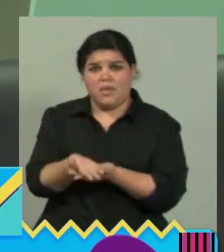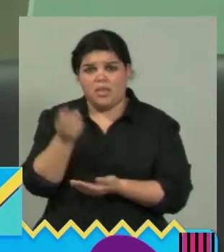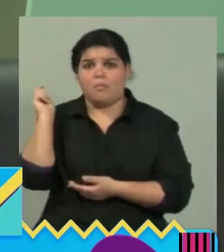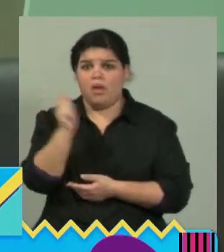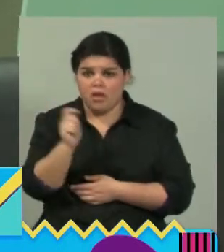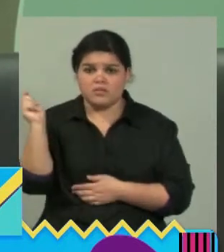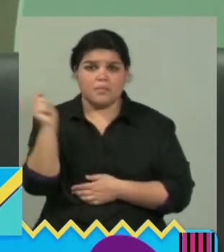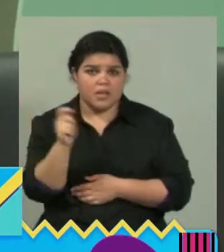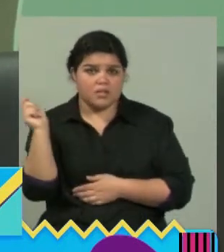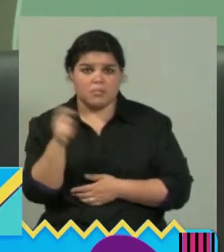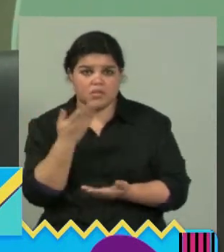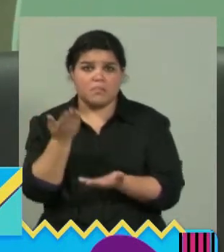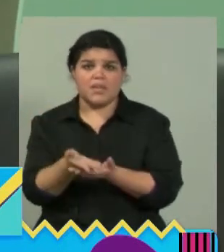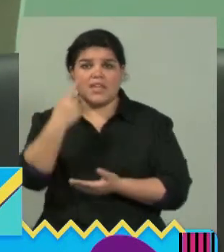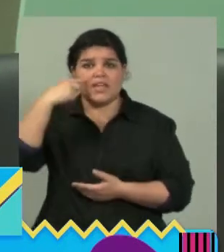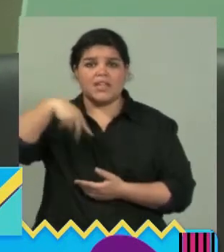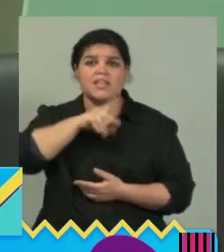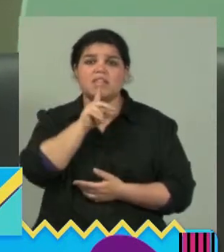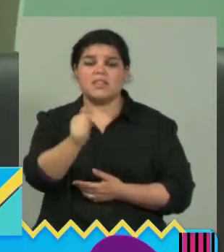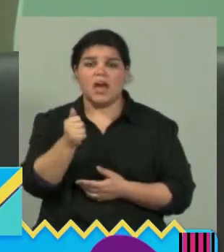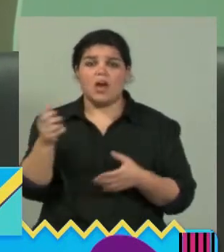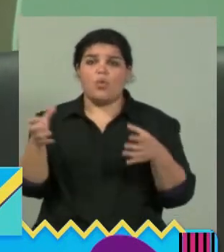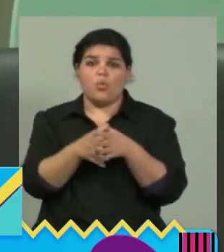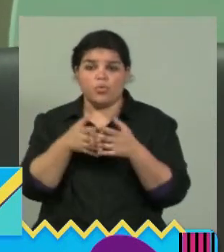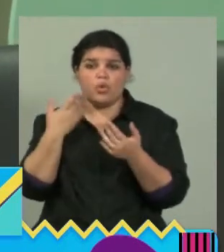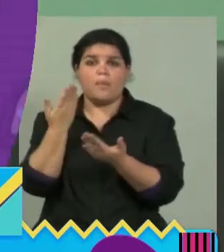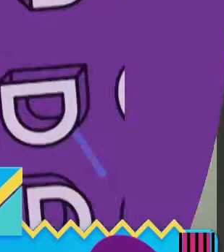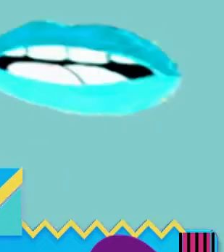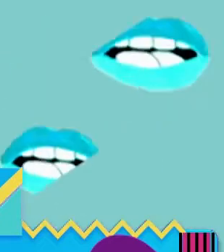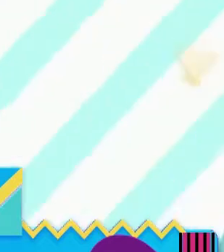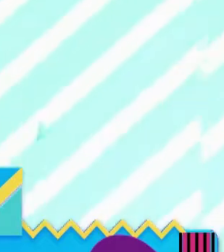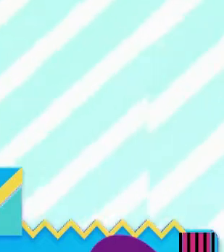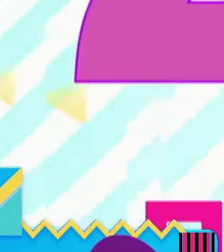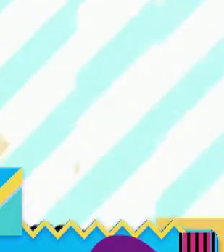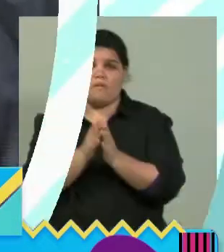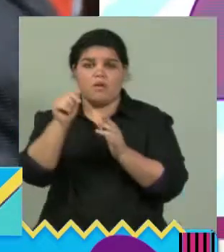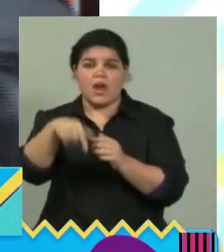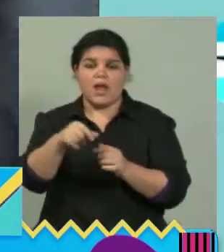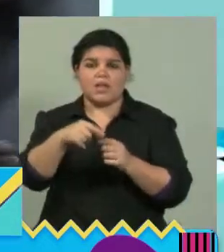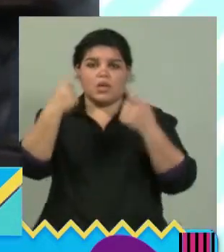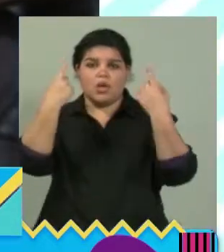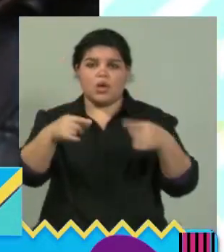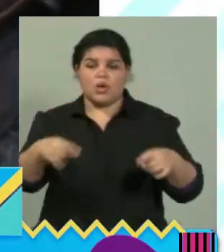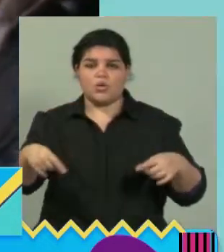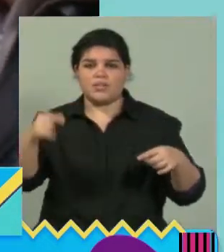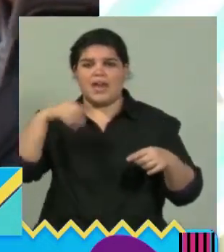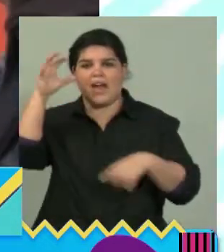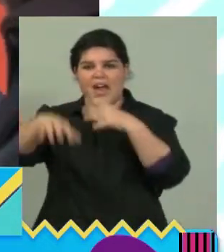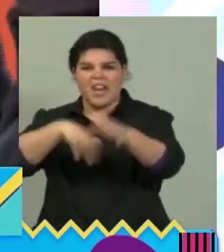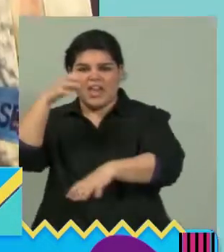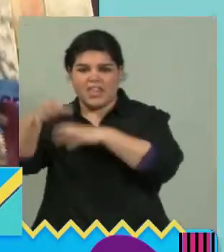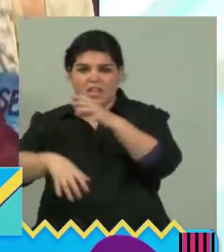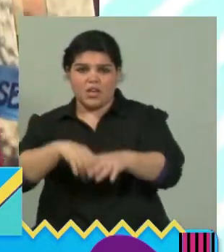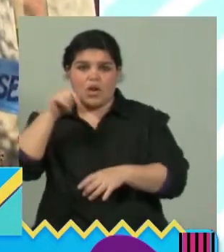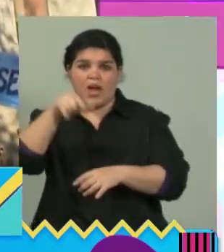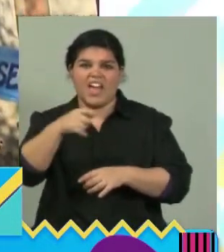venimos haciendo con el INTA, de que se hagan estudios a los productos agrícolas y ganaderos de Jáchal para ver el tema de los